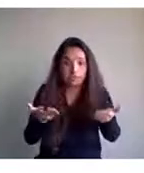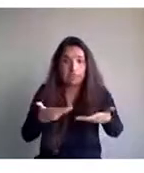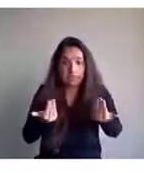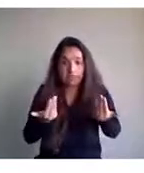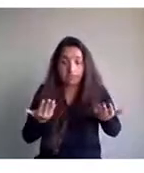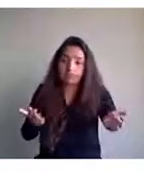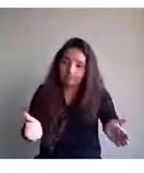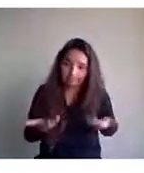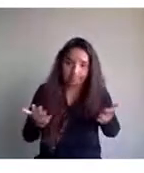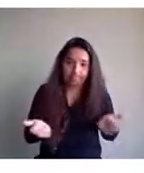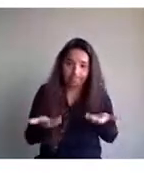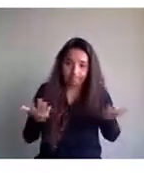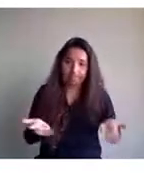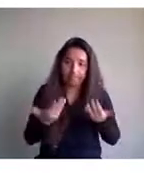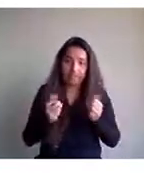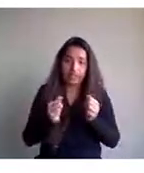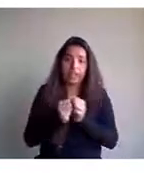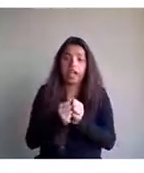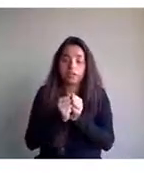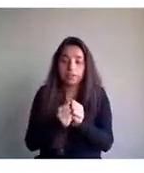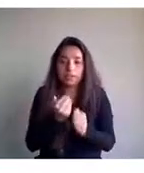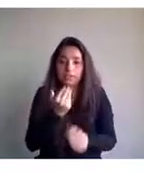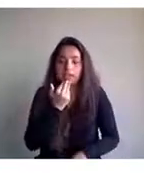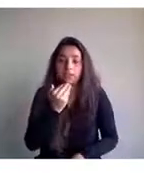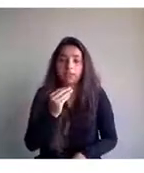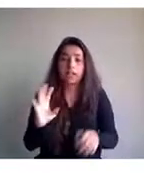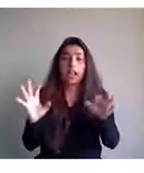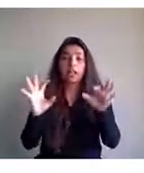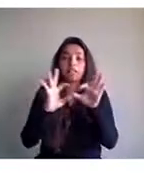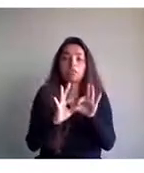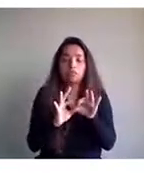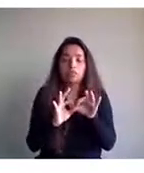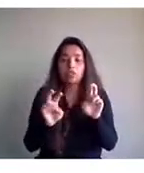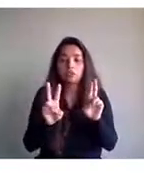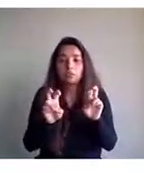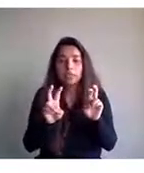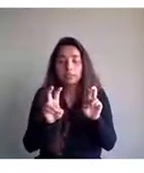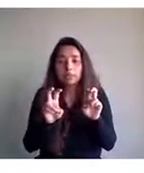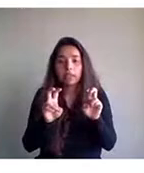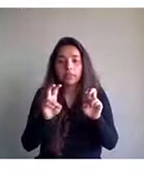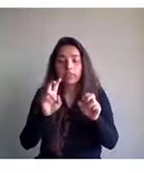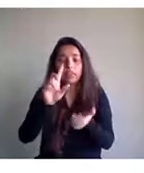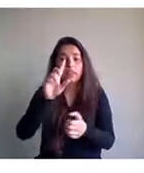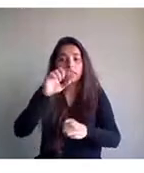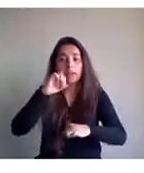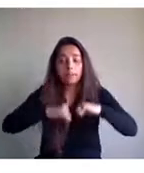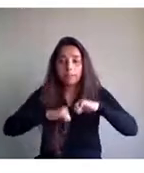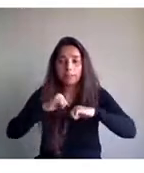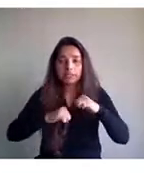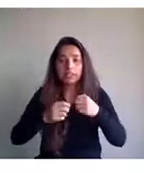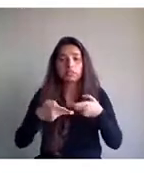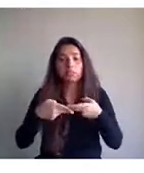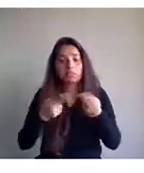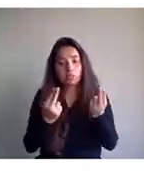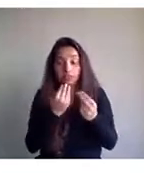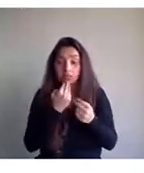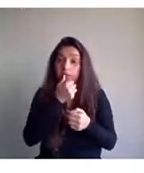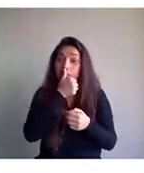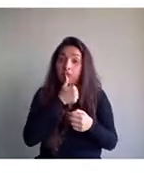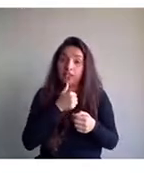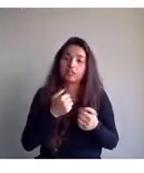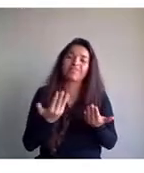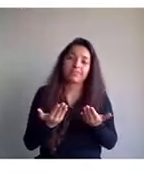acompañar la vinculación en entidades puro ay de ti hay que identificar cuáles son los mejores mecanismos